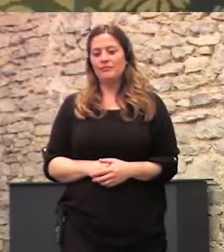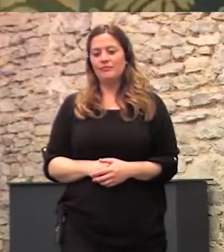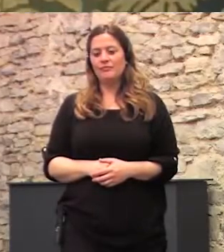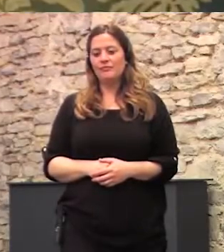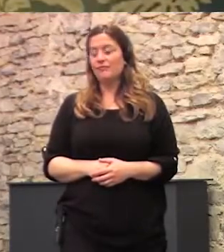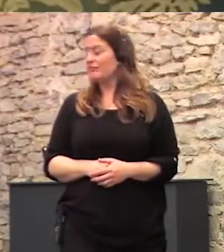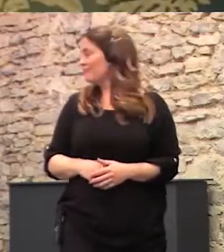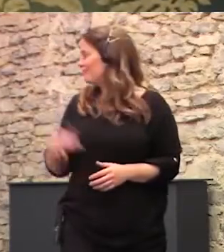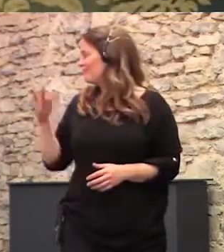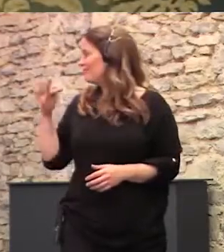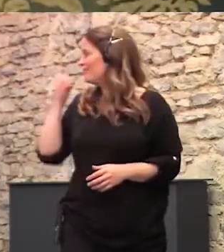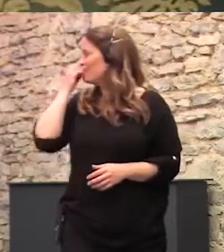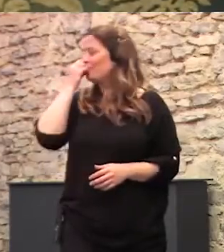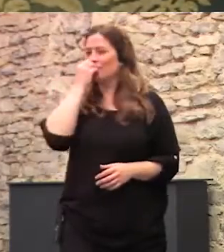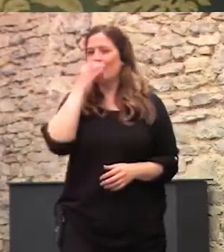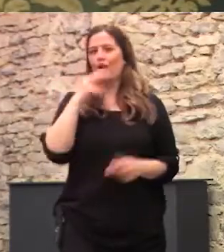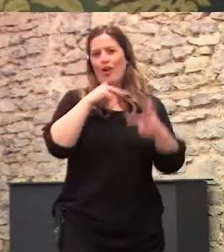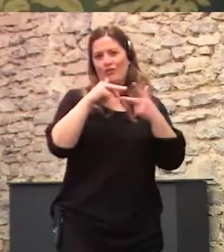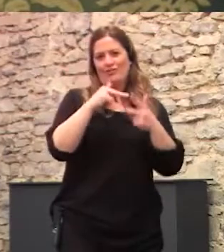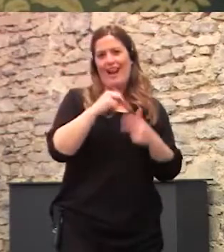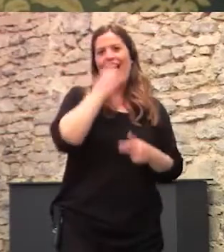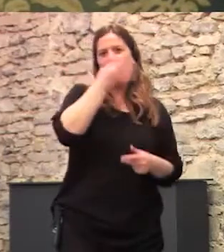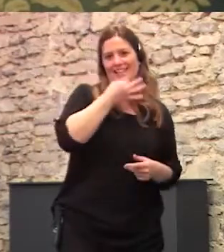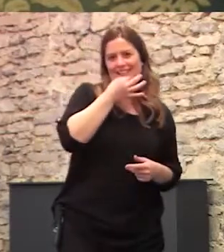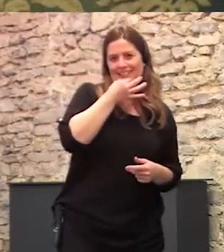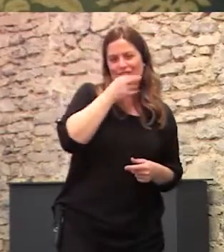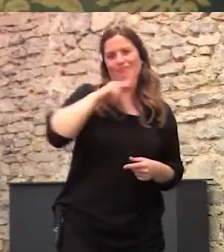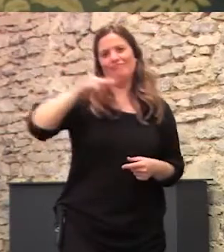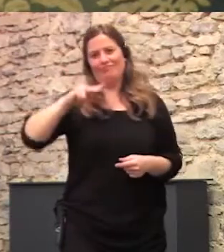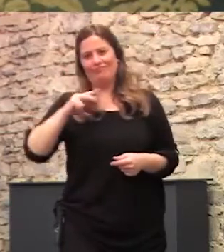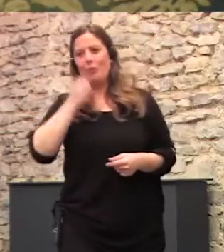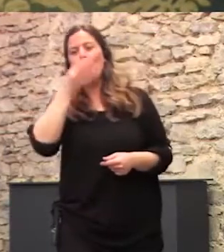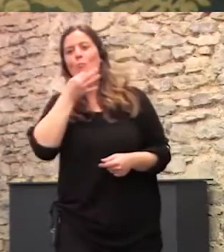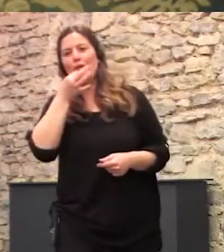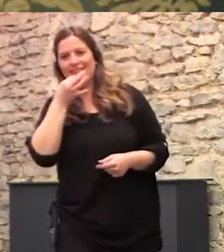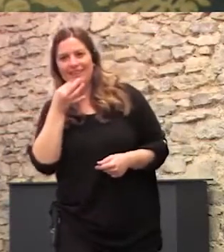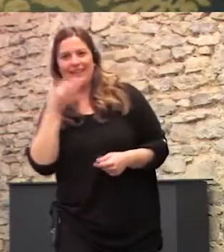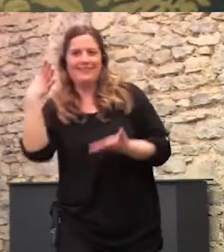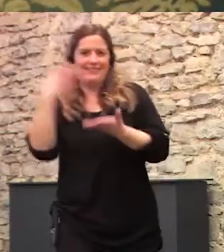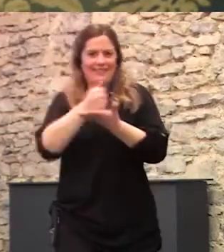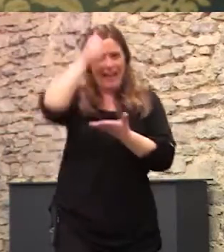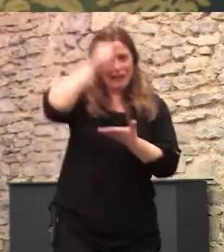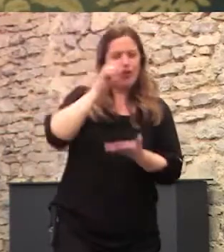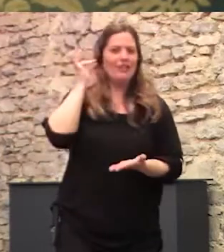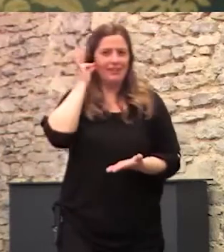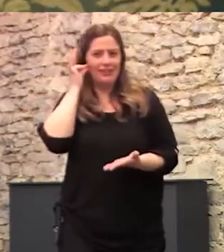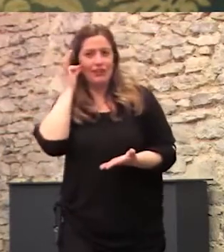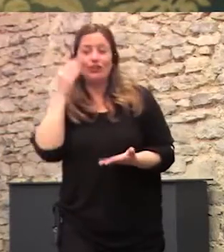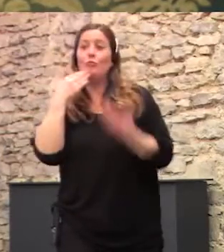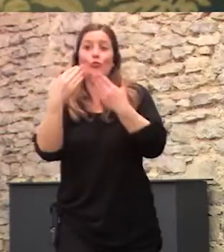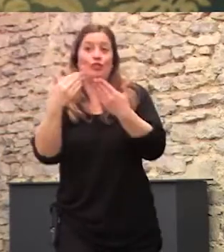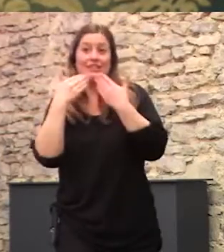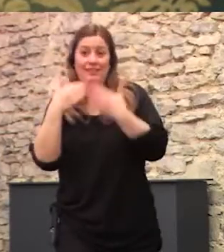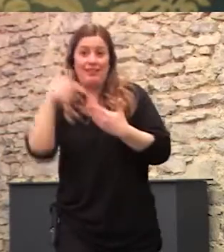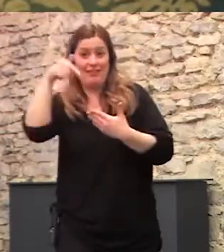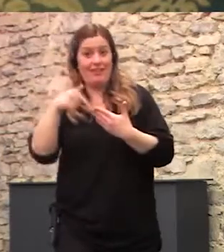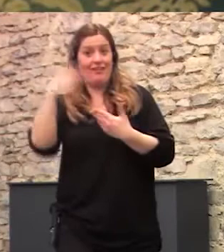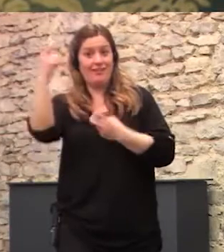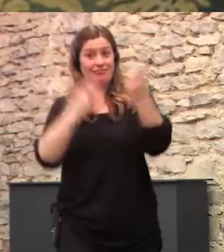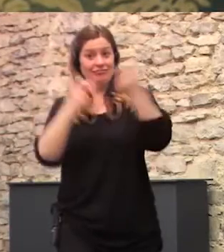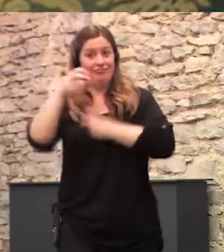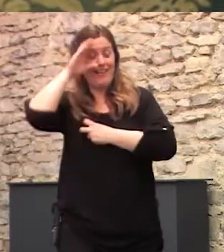Bueno, arratsaldeon, buenas tardes a todas y a todos y gracias eskerrik asko por estar aquí y por escucharnos.